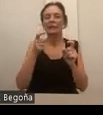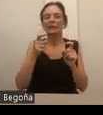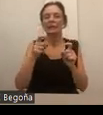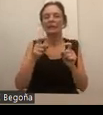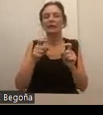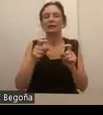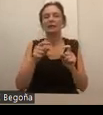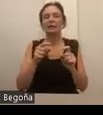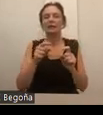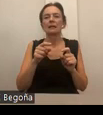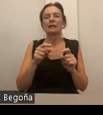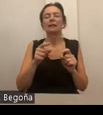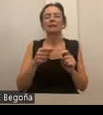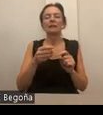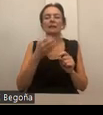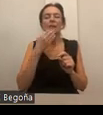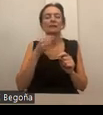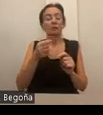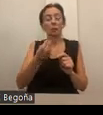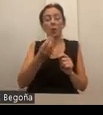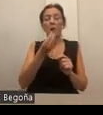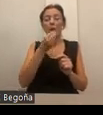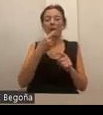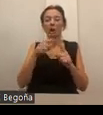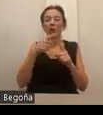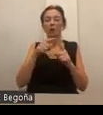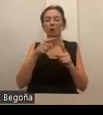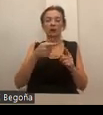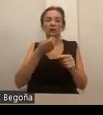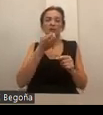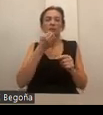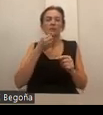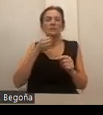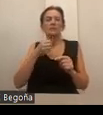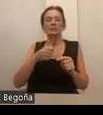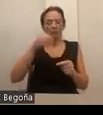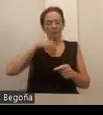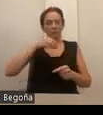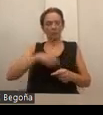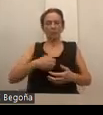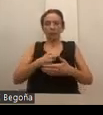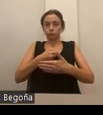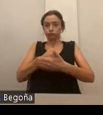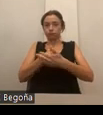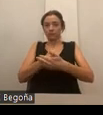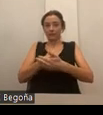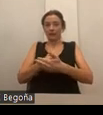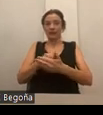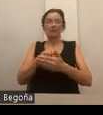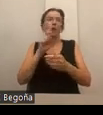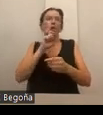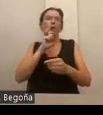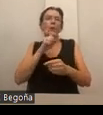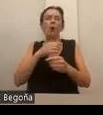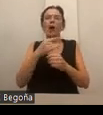mecanismo del hambre. Si tú das fibra, es decir, das algo que ocupe espacio dentro del estómago, que engañe al